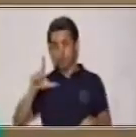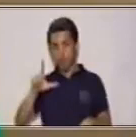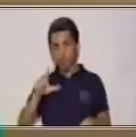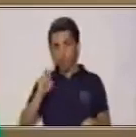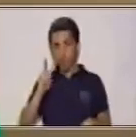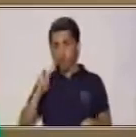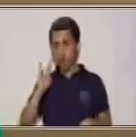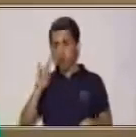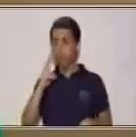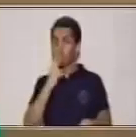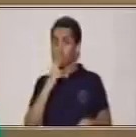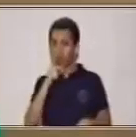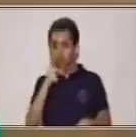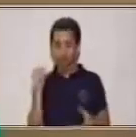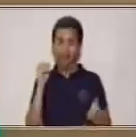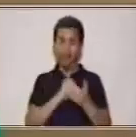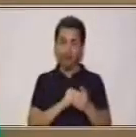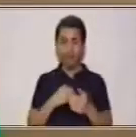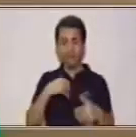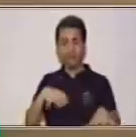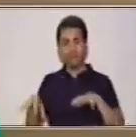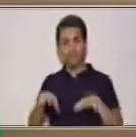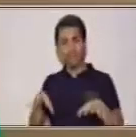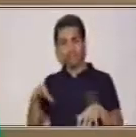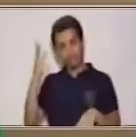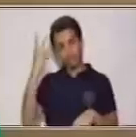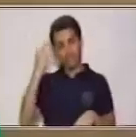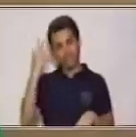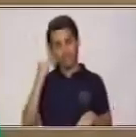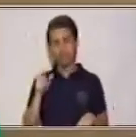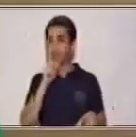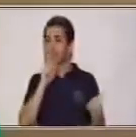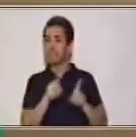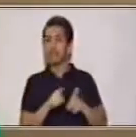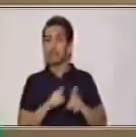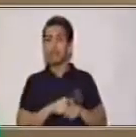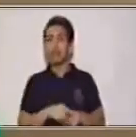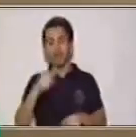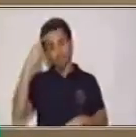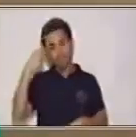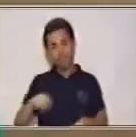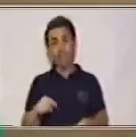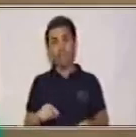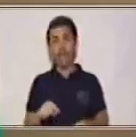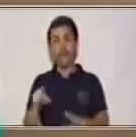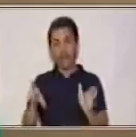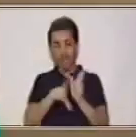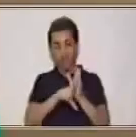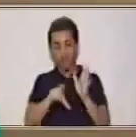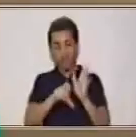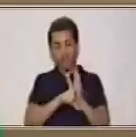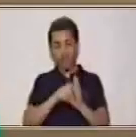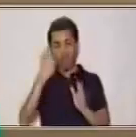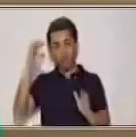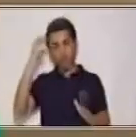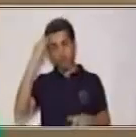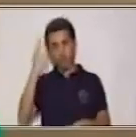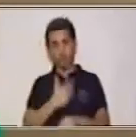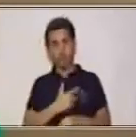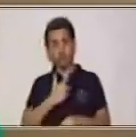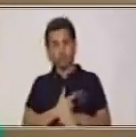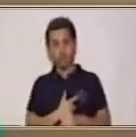incluyas dentro de tus actividades diarias y también tenemos el Día de la Constitución Política de la República de